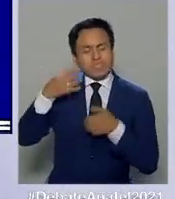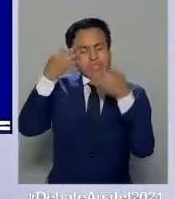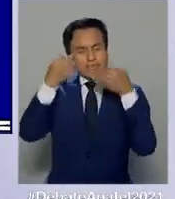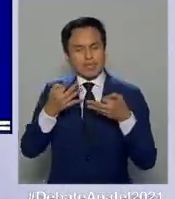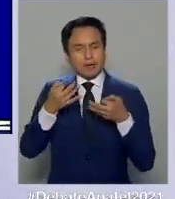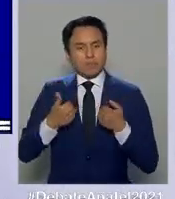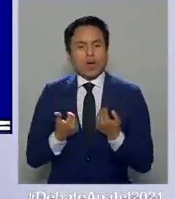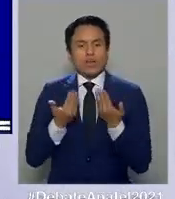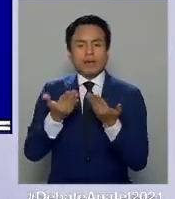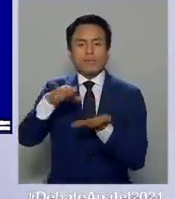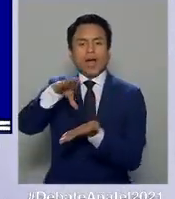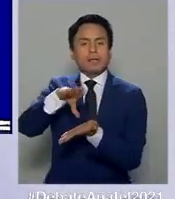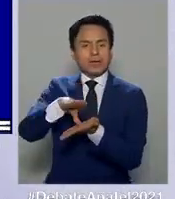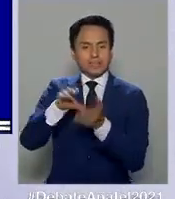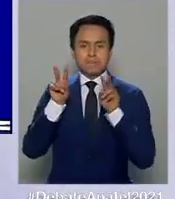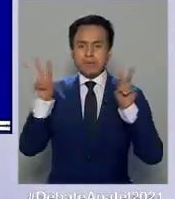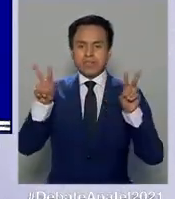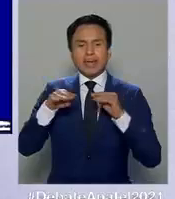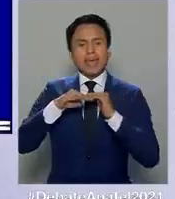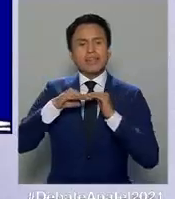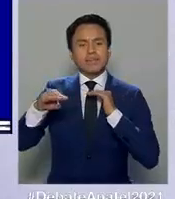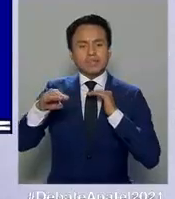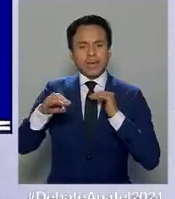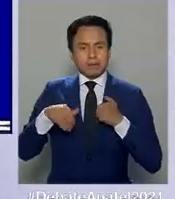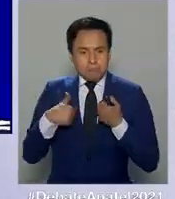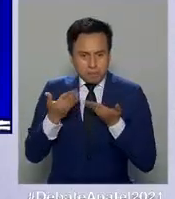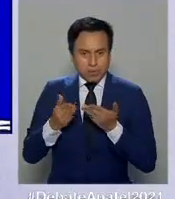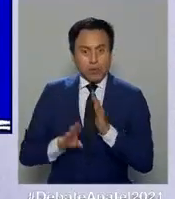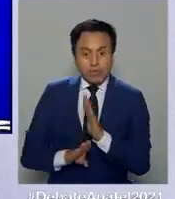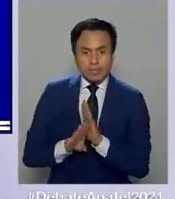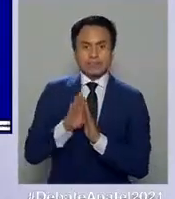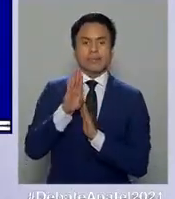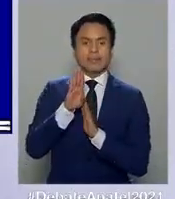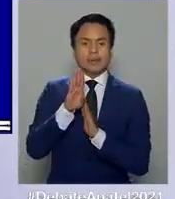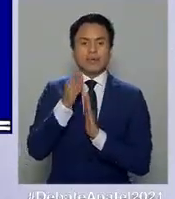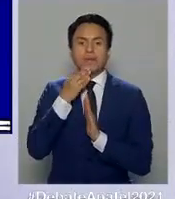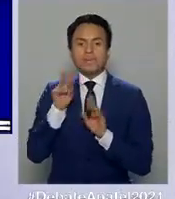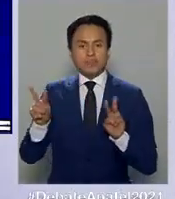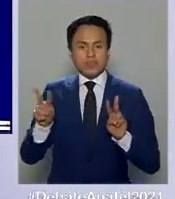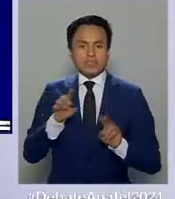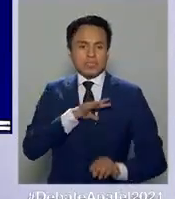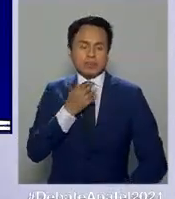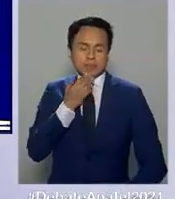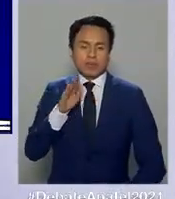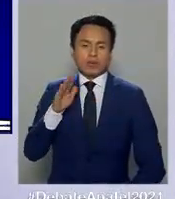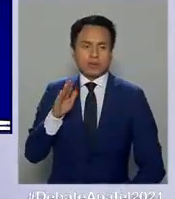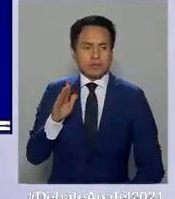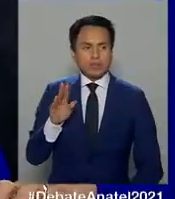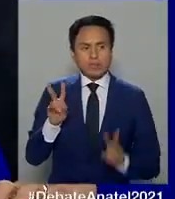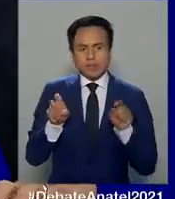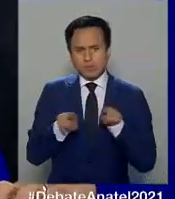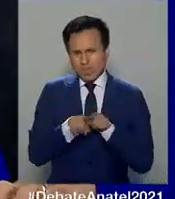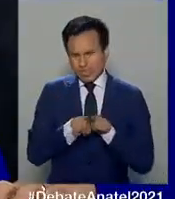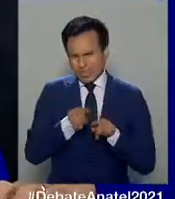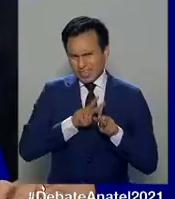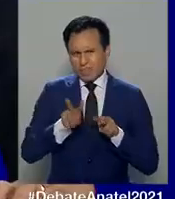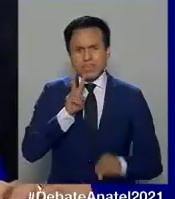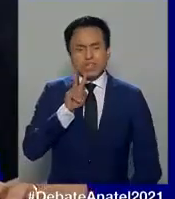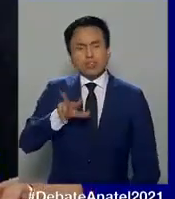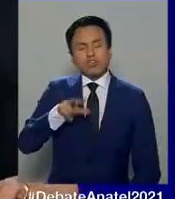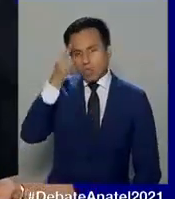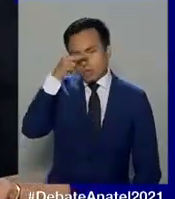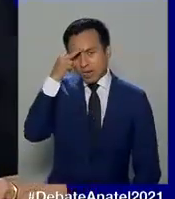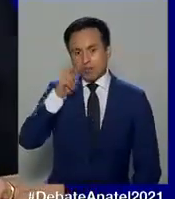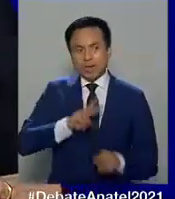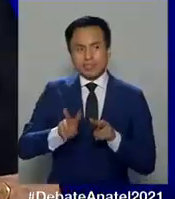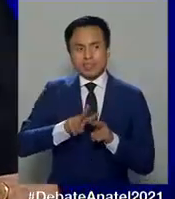poder otorgarle al país paz y estabilidad para poder crecer y vivir en un Chile mejor. Y en esa misma lógica, ¿qué hace usted el viernes 18 de marzo con los